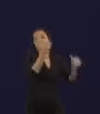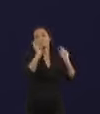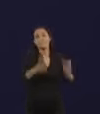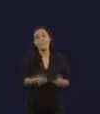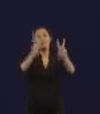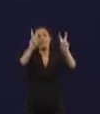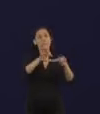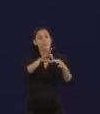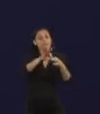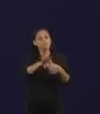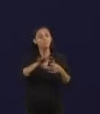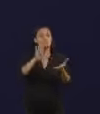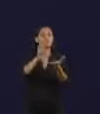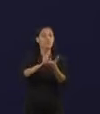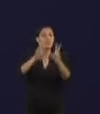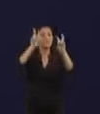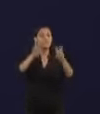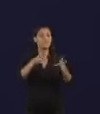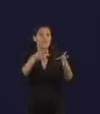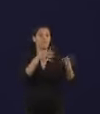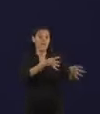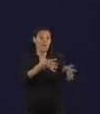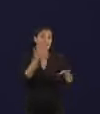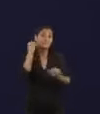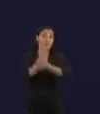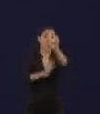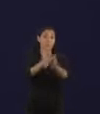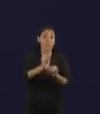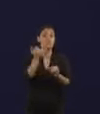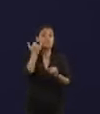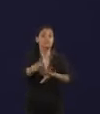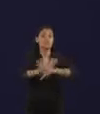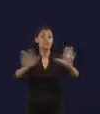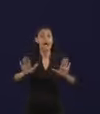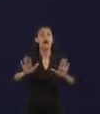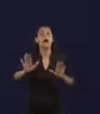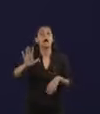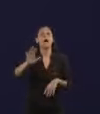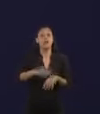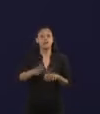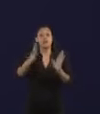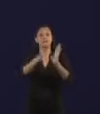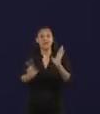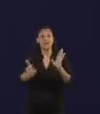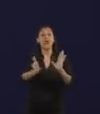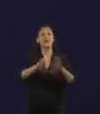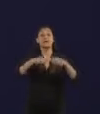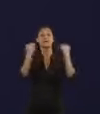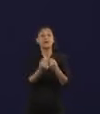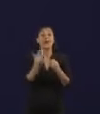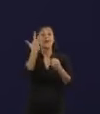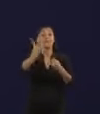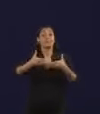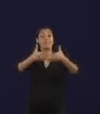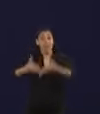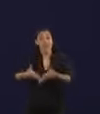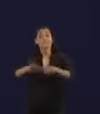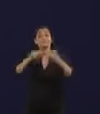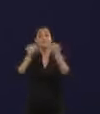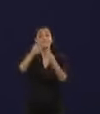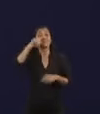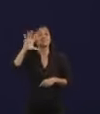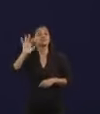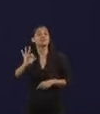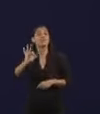temas relacionados a la cartera de defensa comentarles que Ya partieron desde valla Blanca tres embarcaciones con 750 marinos